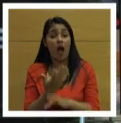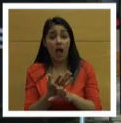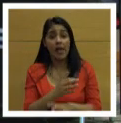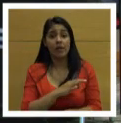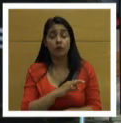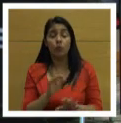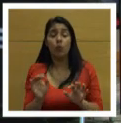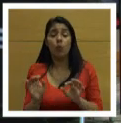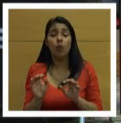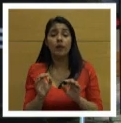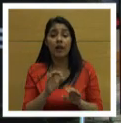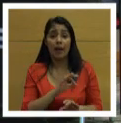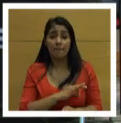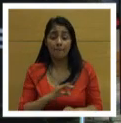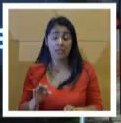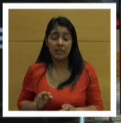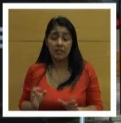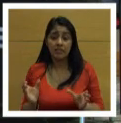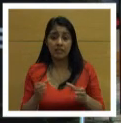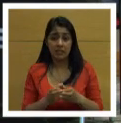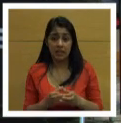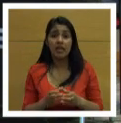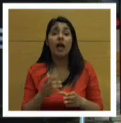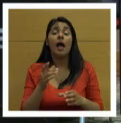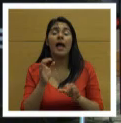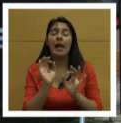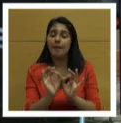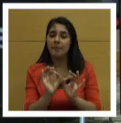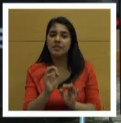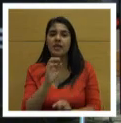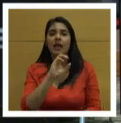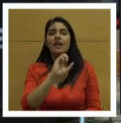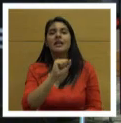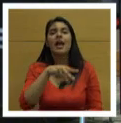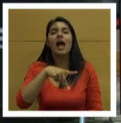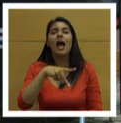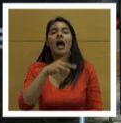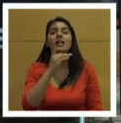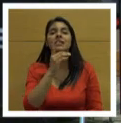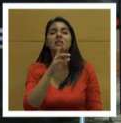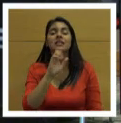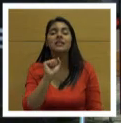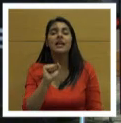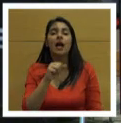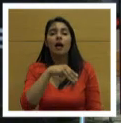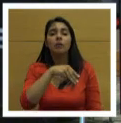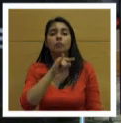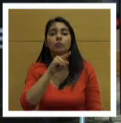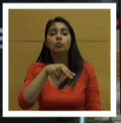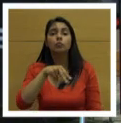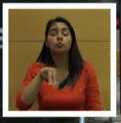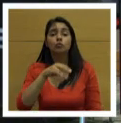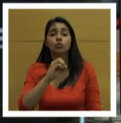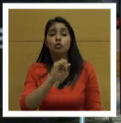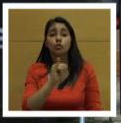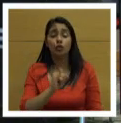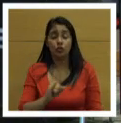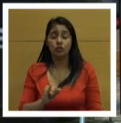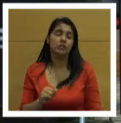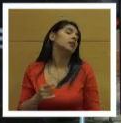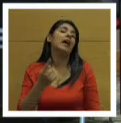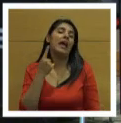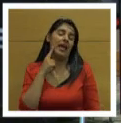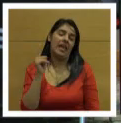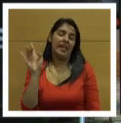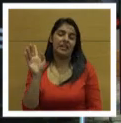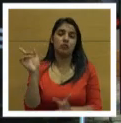especial permanente a cargo de la señora Andrea Muñoz, que en buena parte de este seminario se habría sentido muy feliz de todas las expresiones que